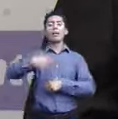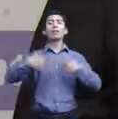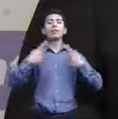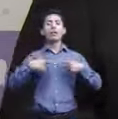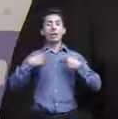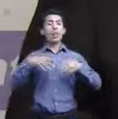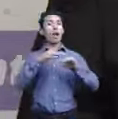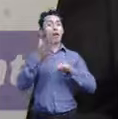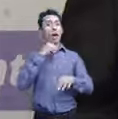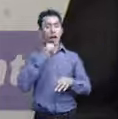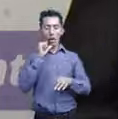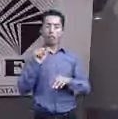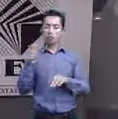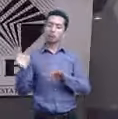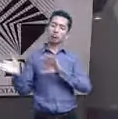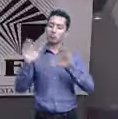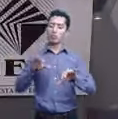personas desempleadas.